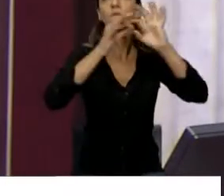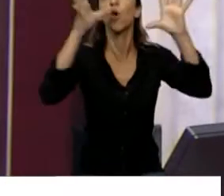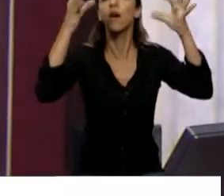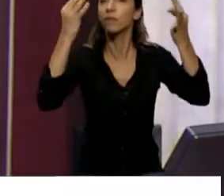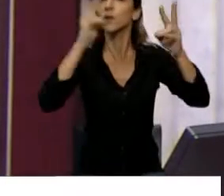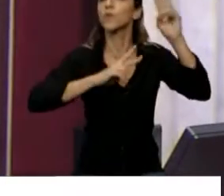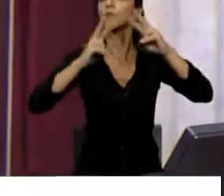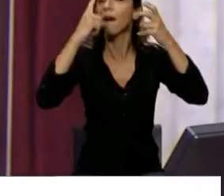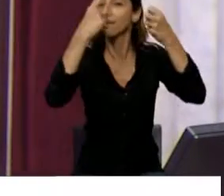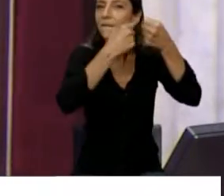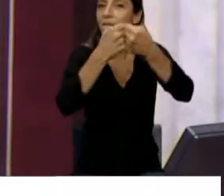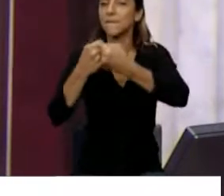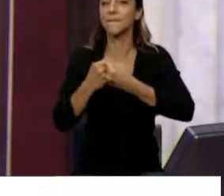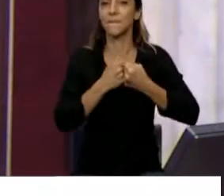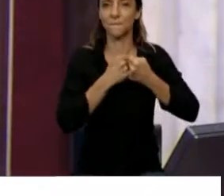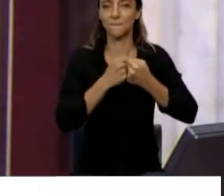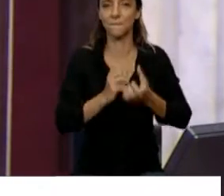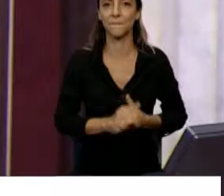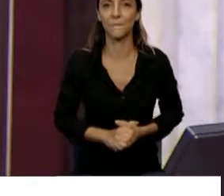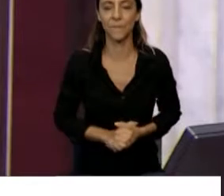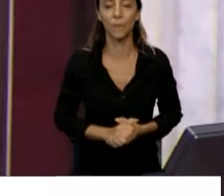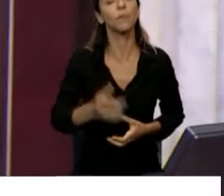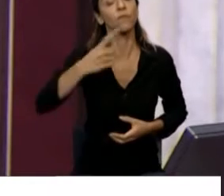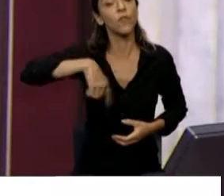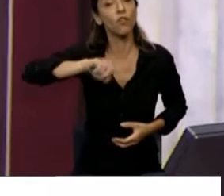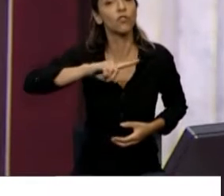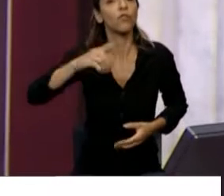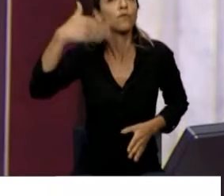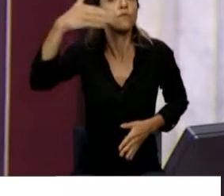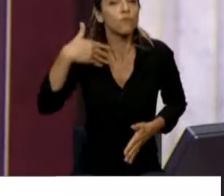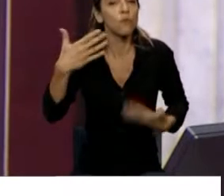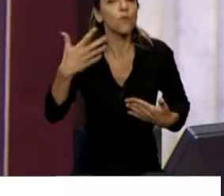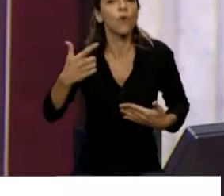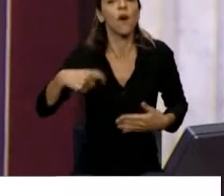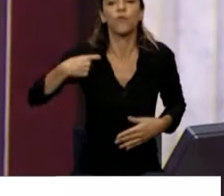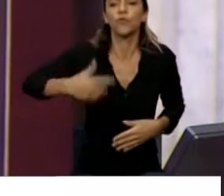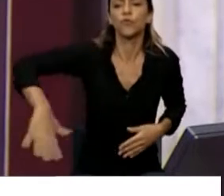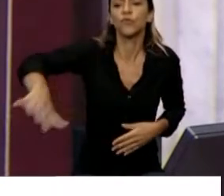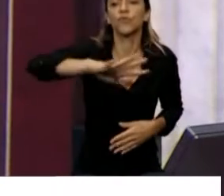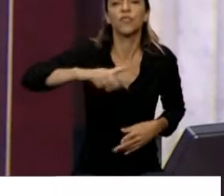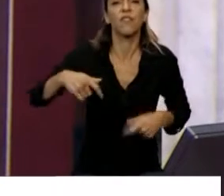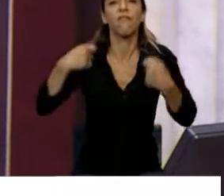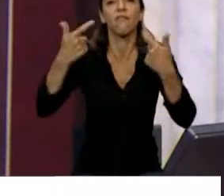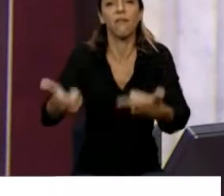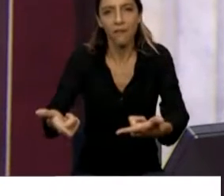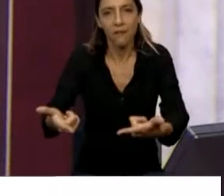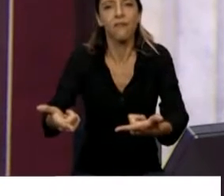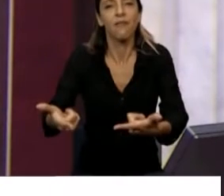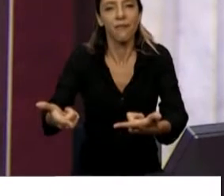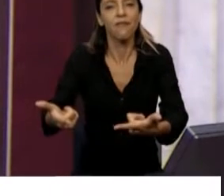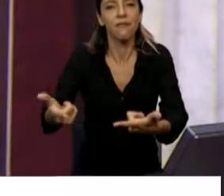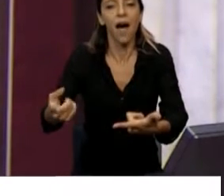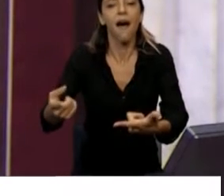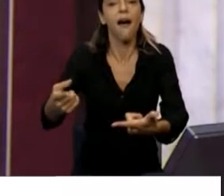Que tengamos la capacidad y la sabiduría de darle a la sociedad argentina la muestra de que este